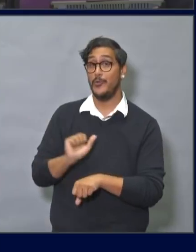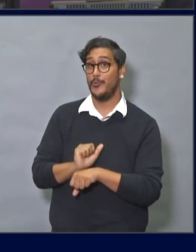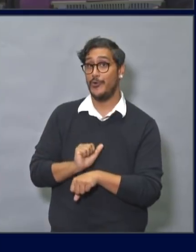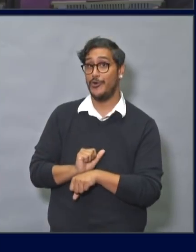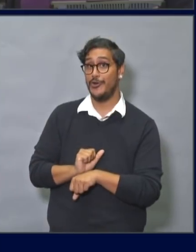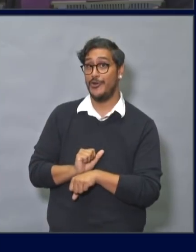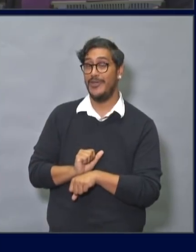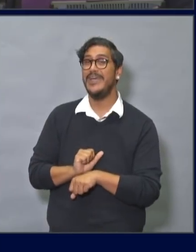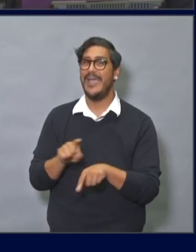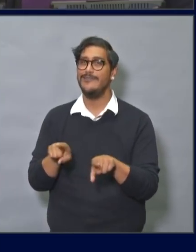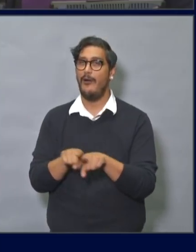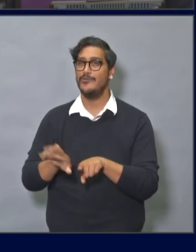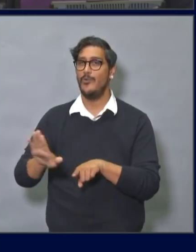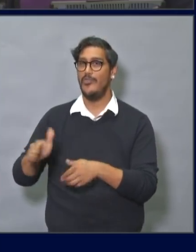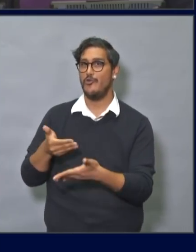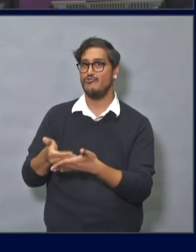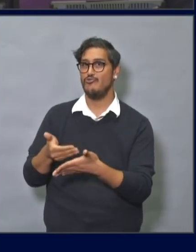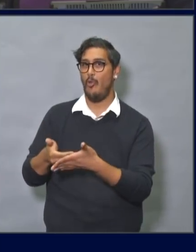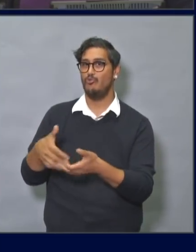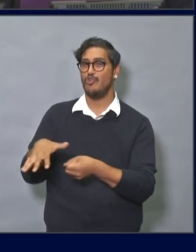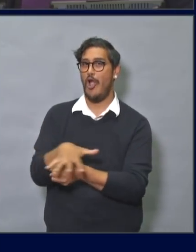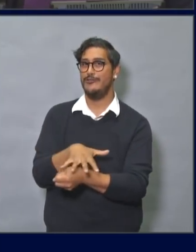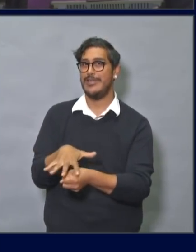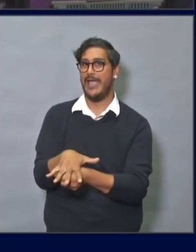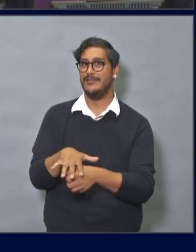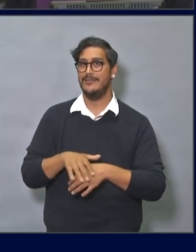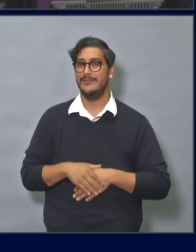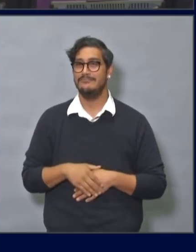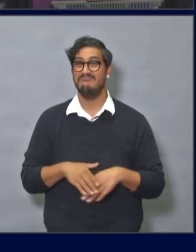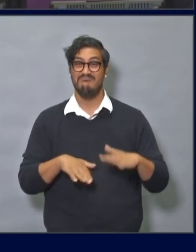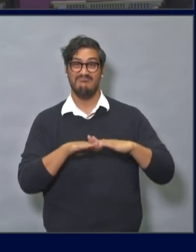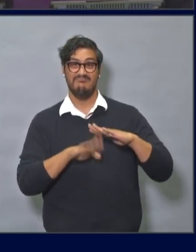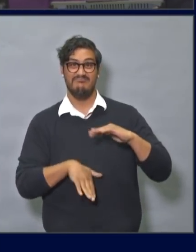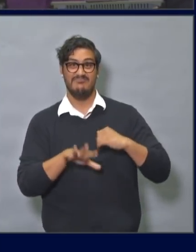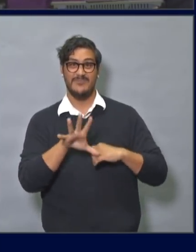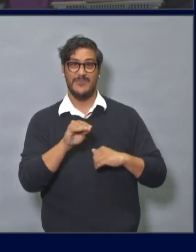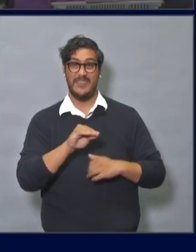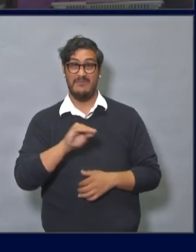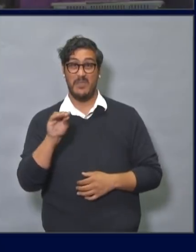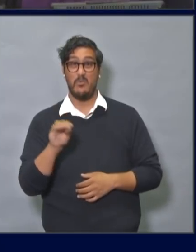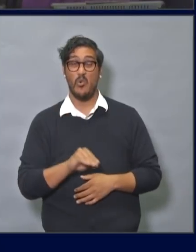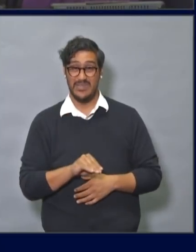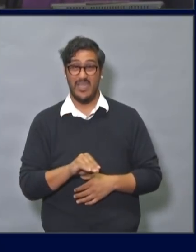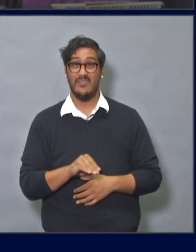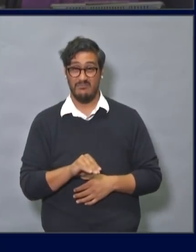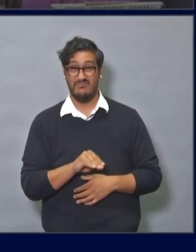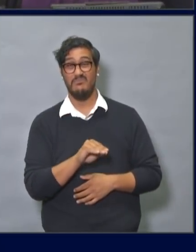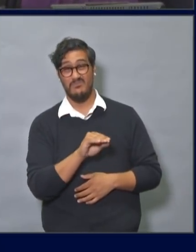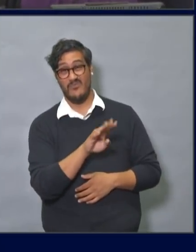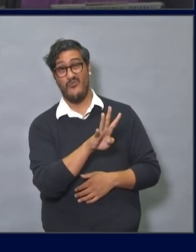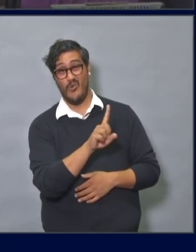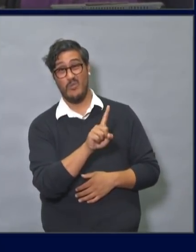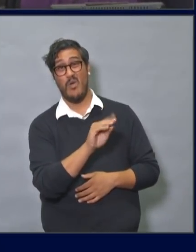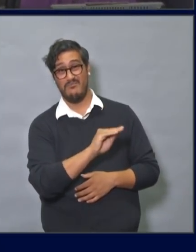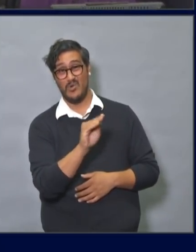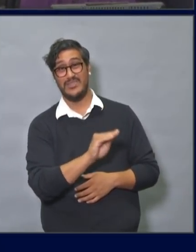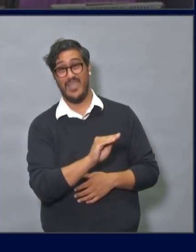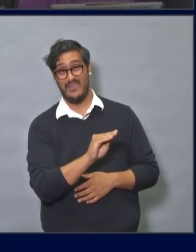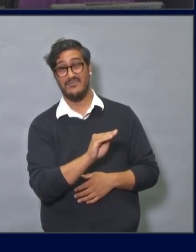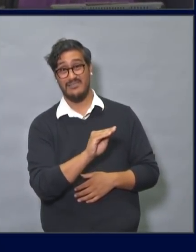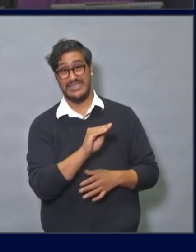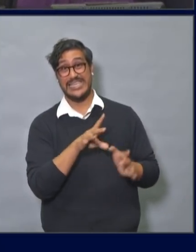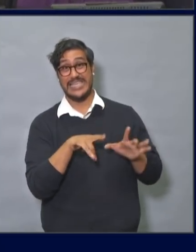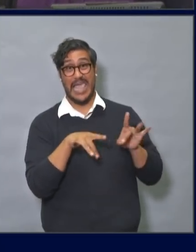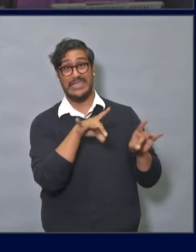contactos cercanos. En promedio, menos del 50%, 41% de los